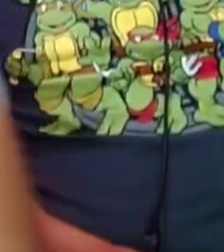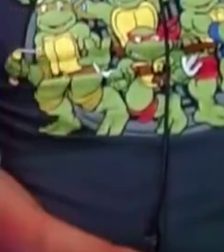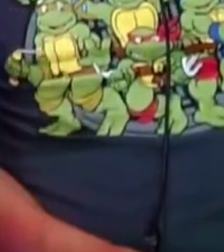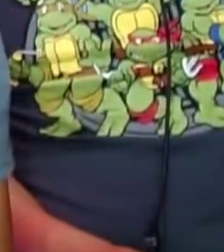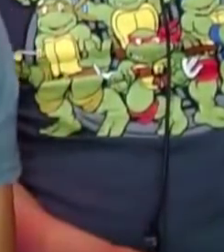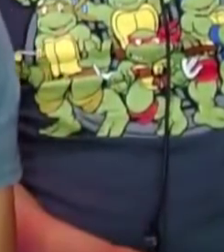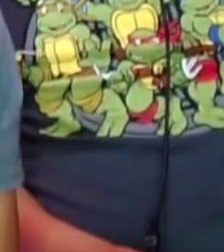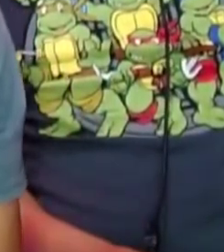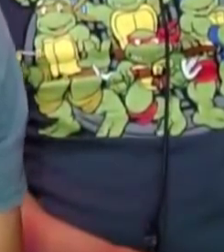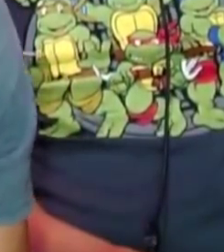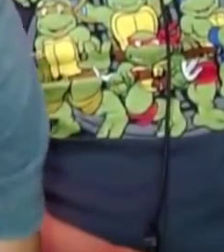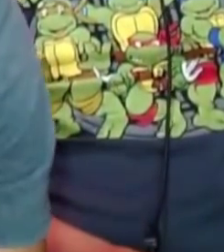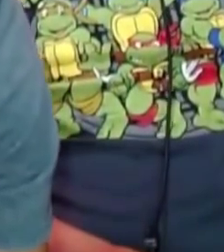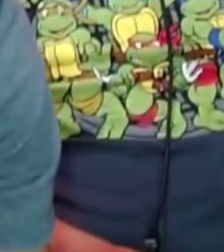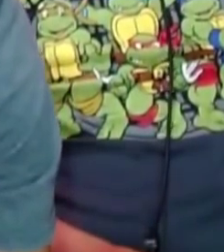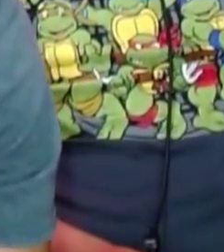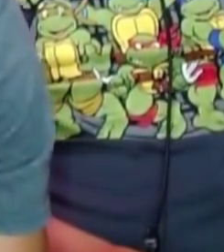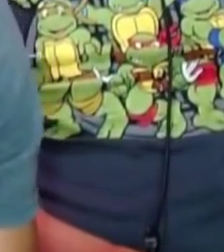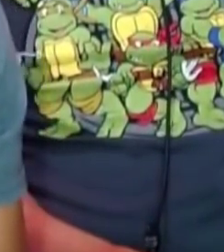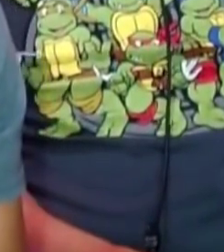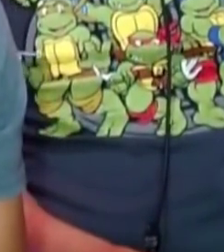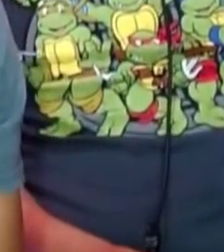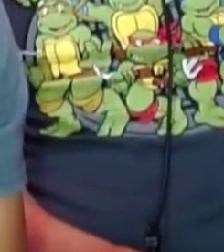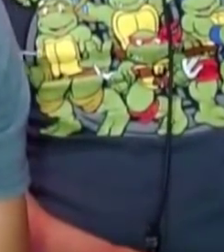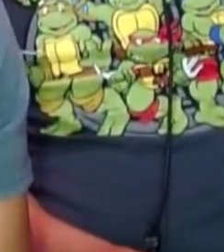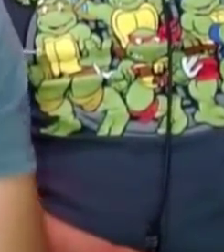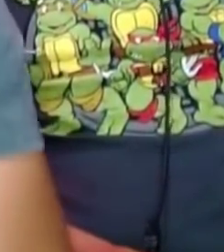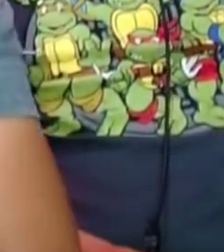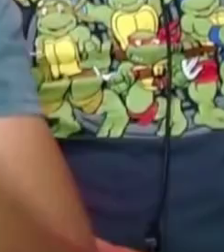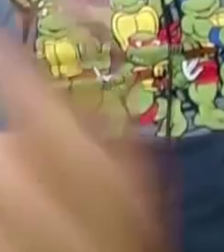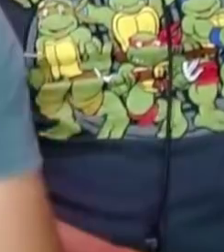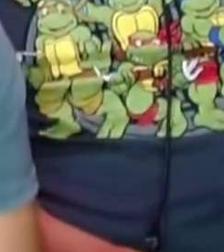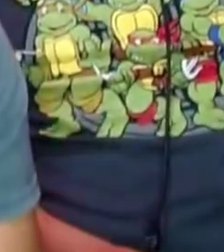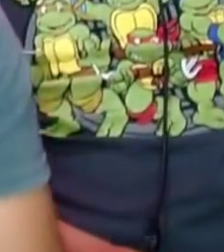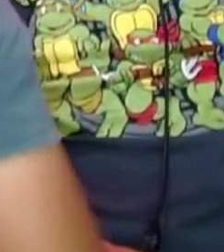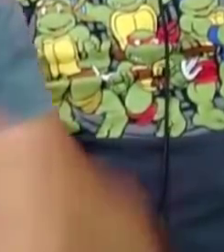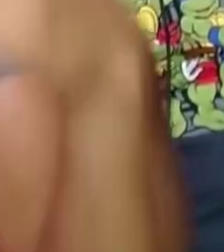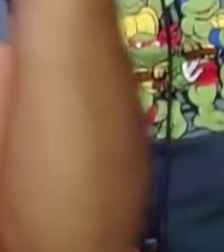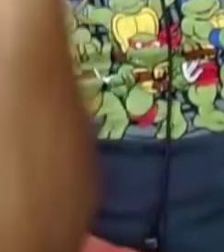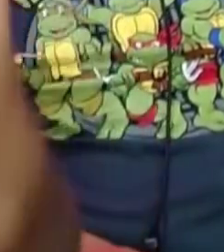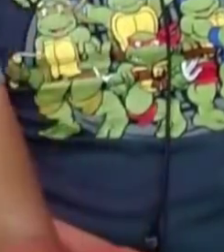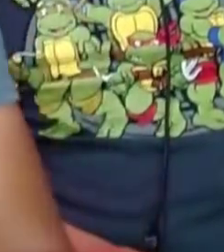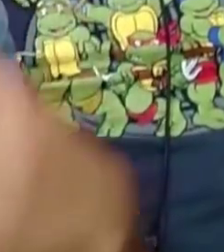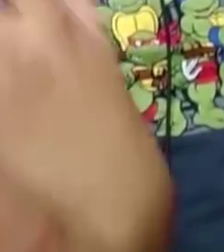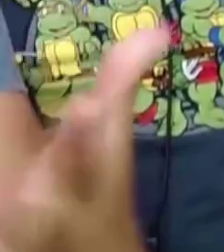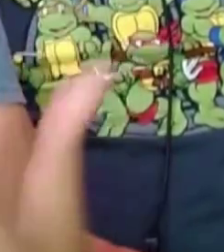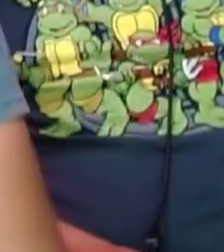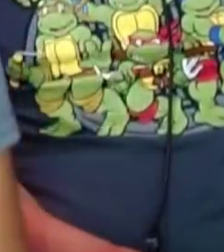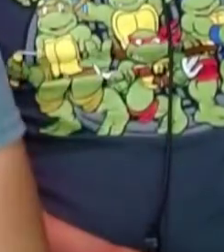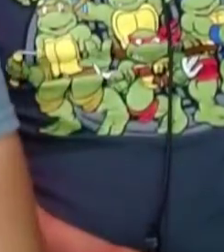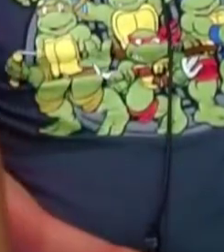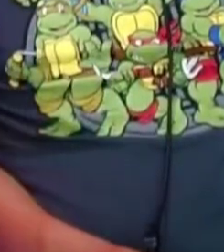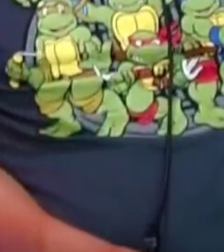los colombianos, estemos allá en ese día, pues tienes que suscribirte, parceros. No hay otra manera. Y que le des like y